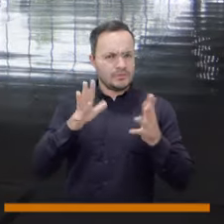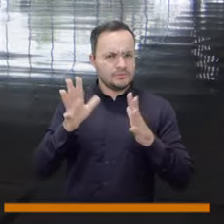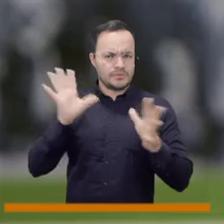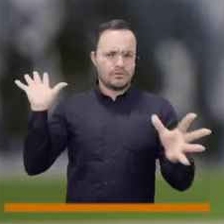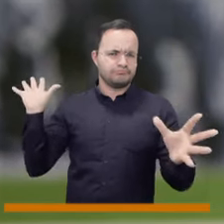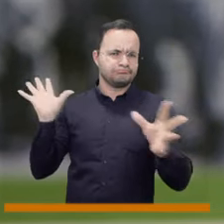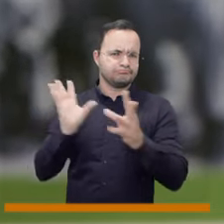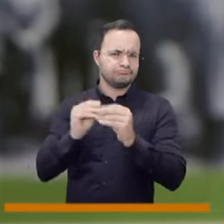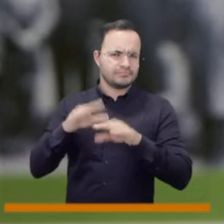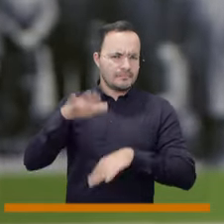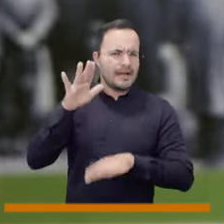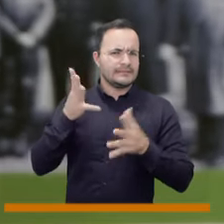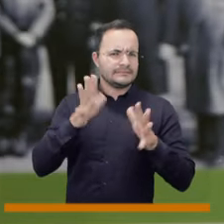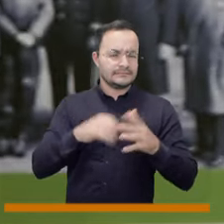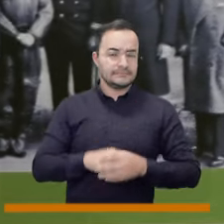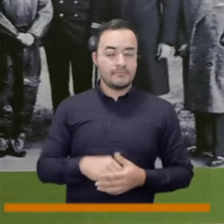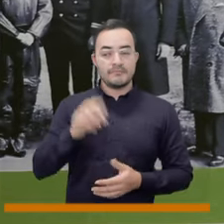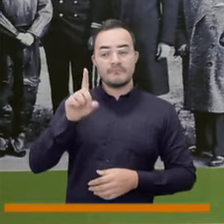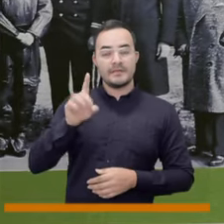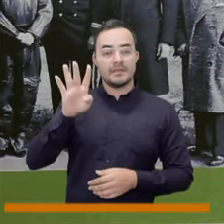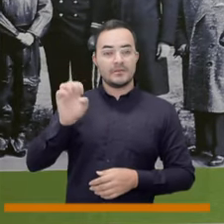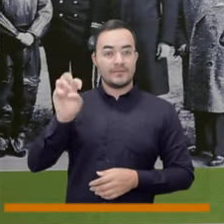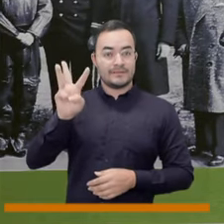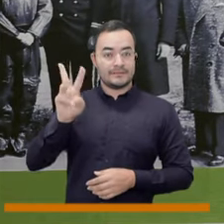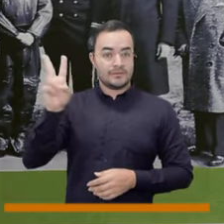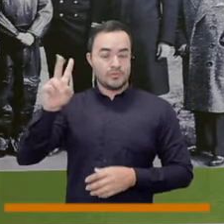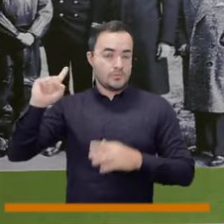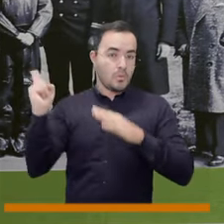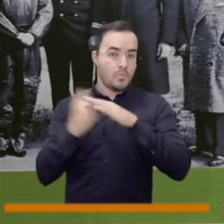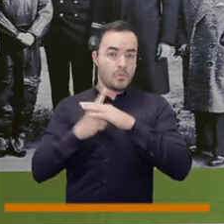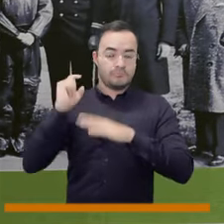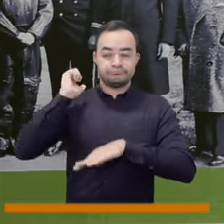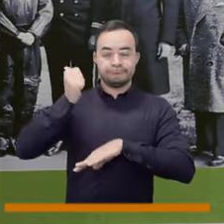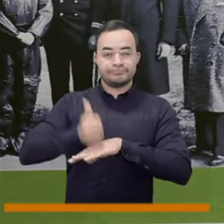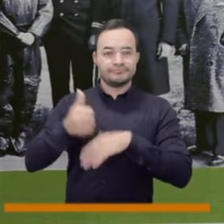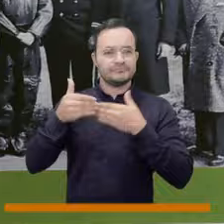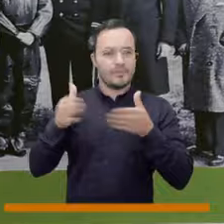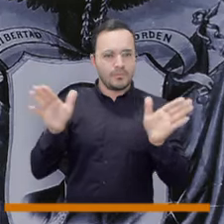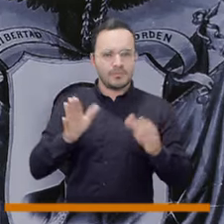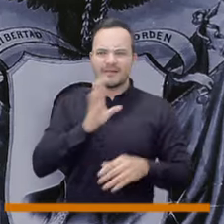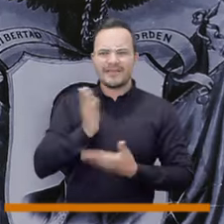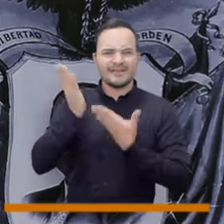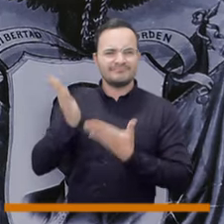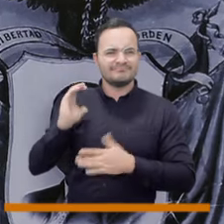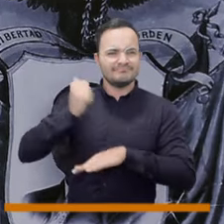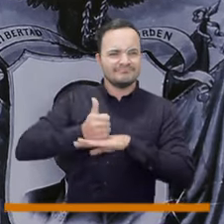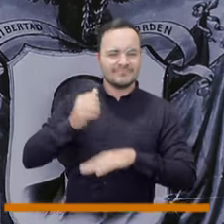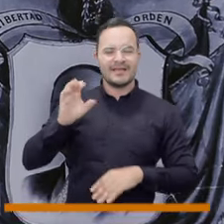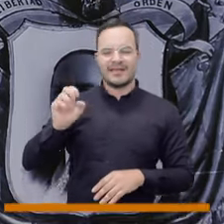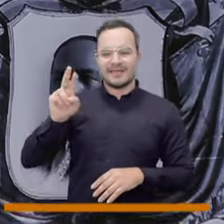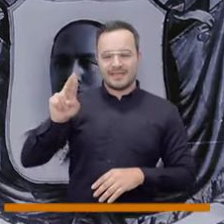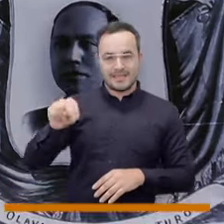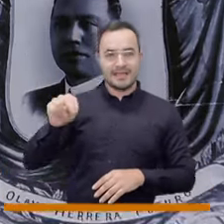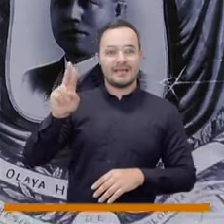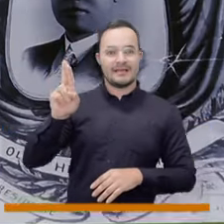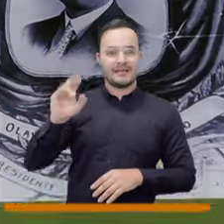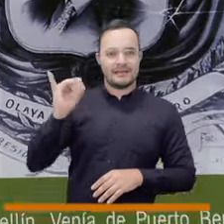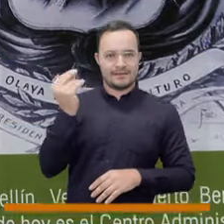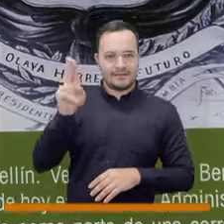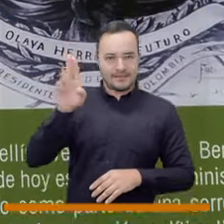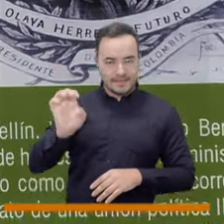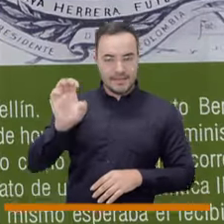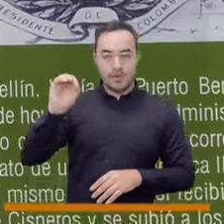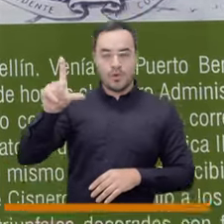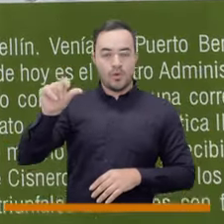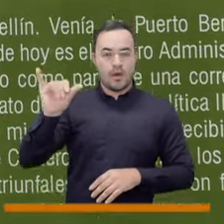En 1932 fue fundado aquí en este lugar por Enrique Olaya Herrera, y en honor a ese